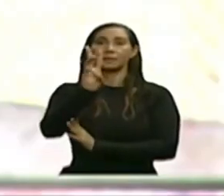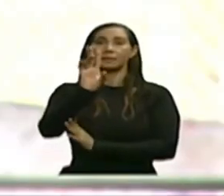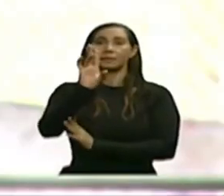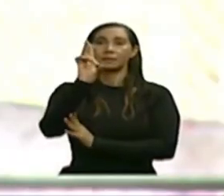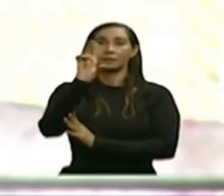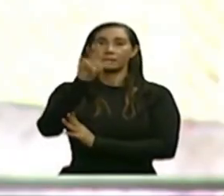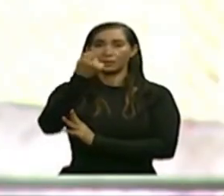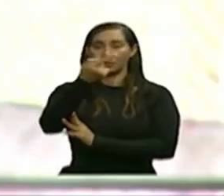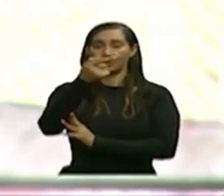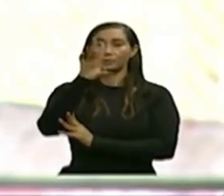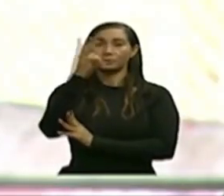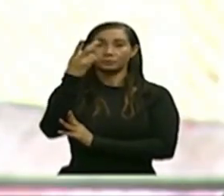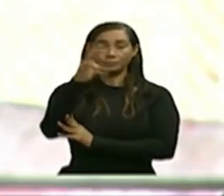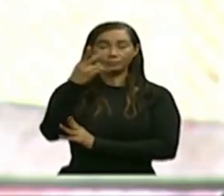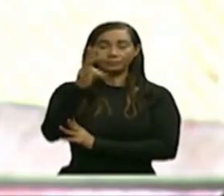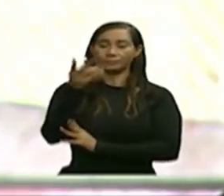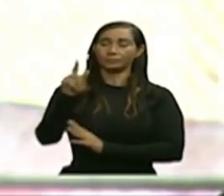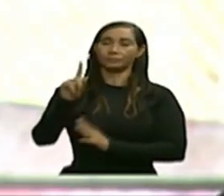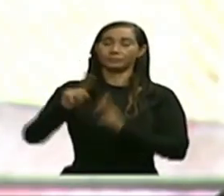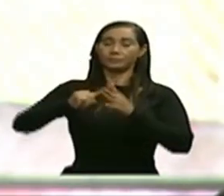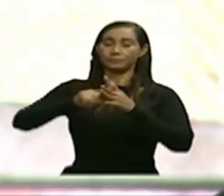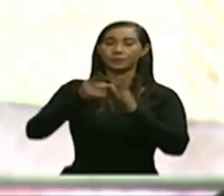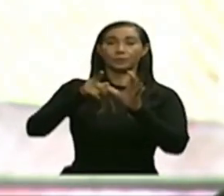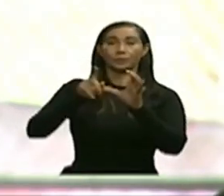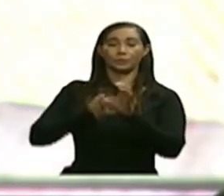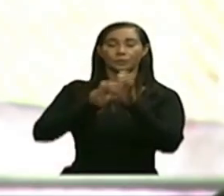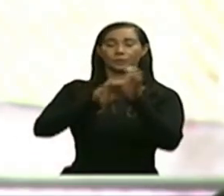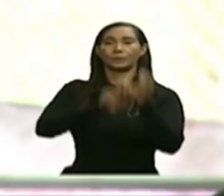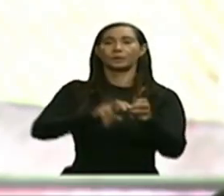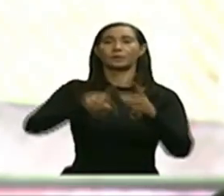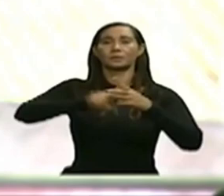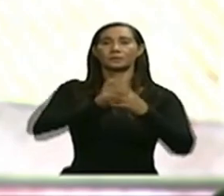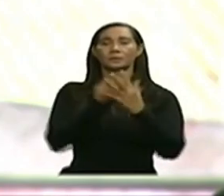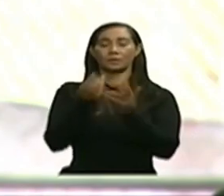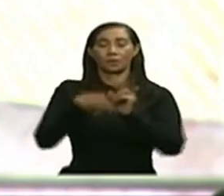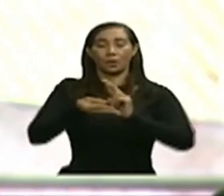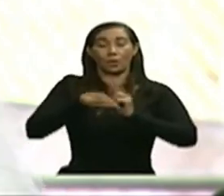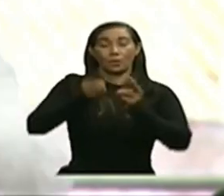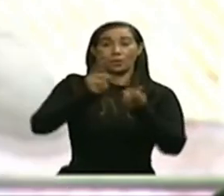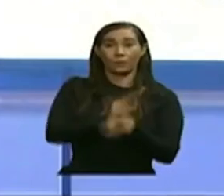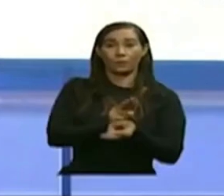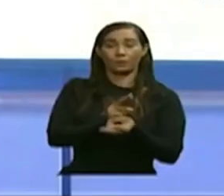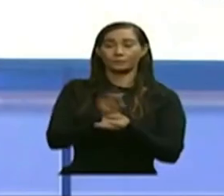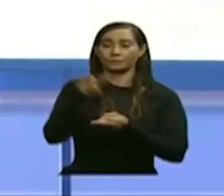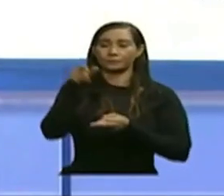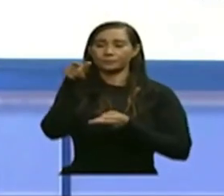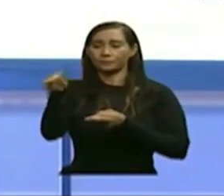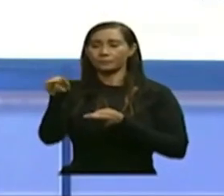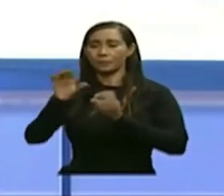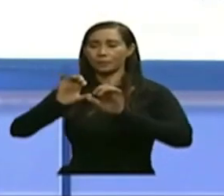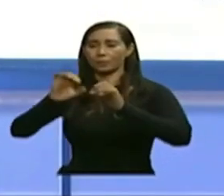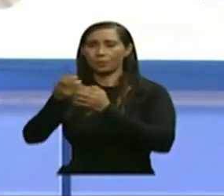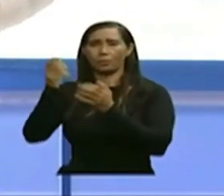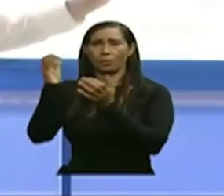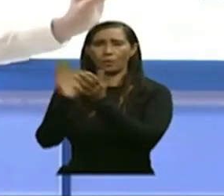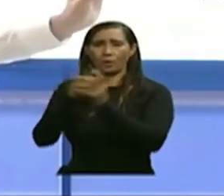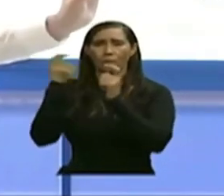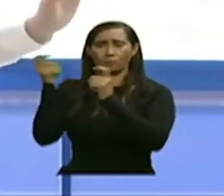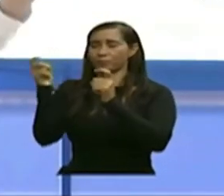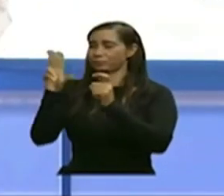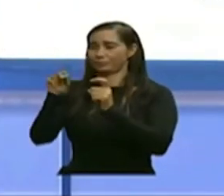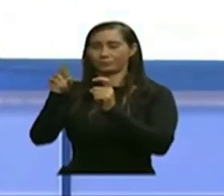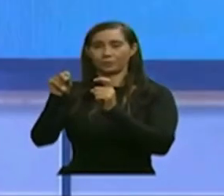6317, los operadores inician una reestructuración que les hará pasar de ser un sindicato a una